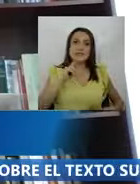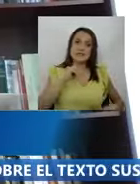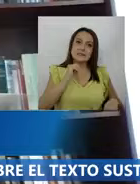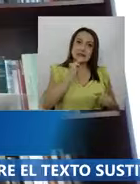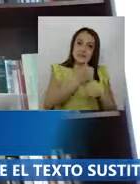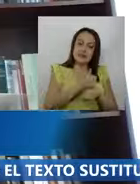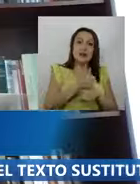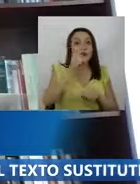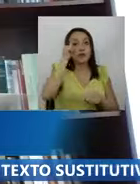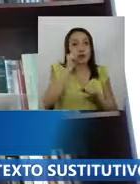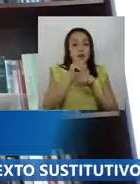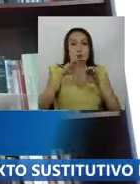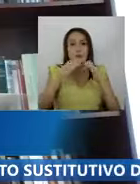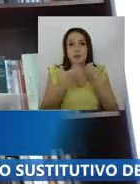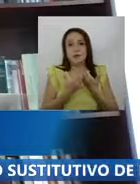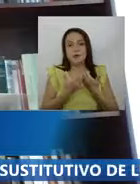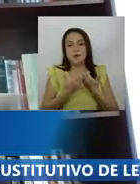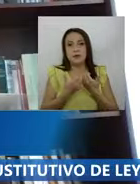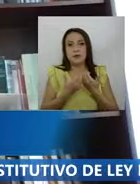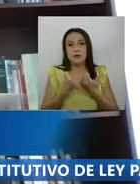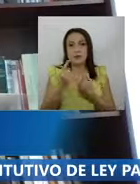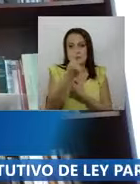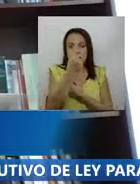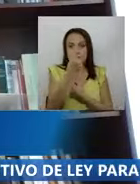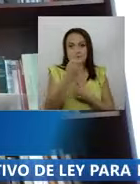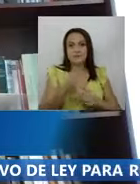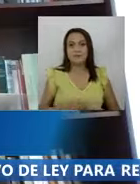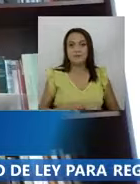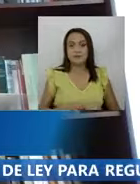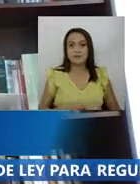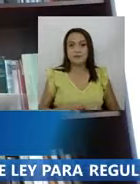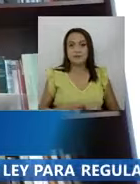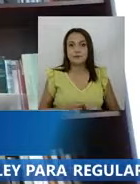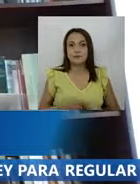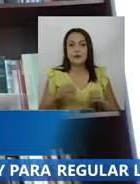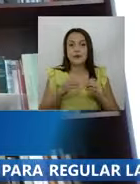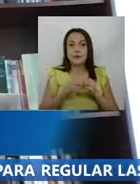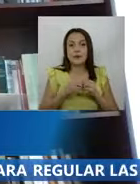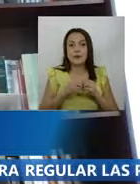la comisión es una primera instancia que hace una especie